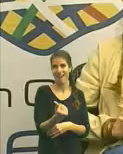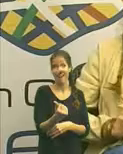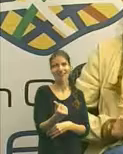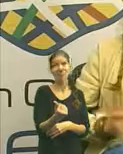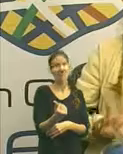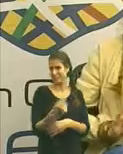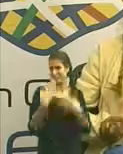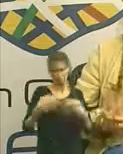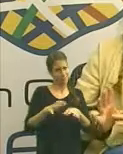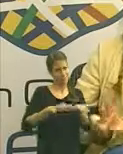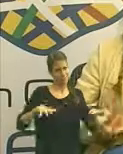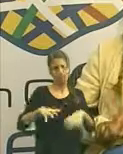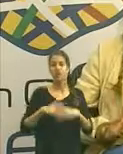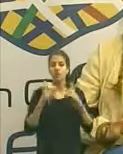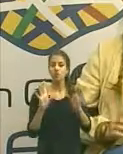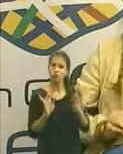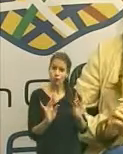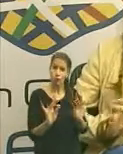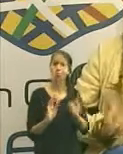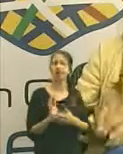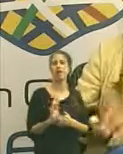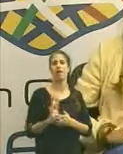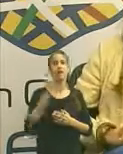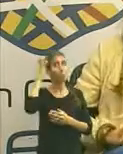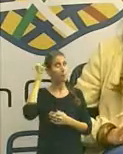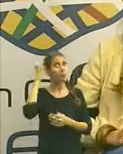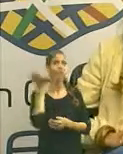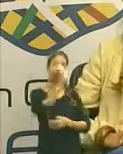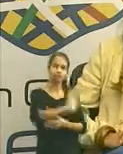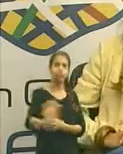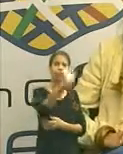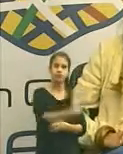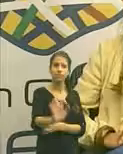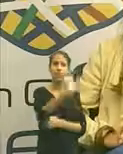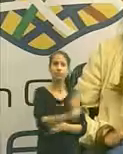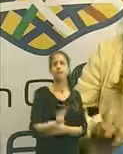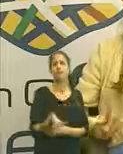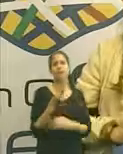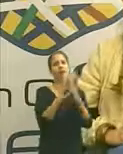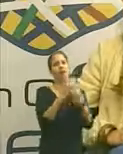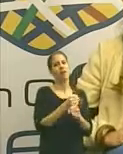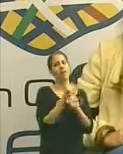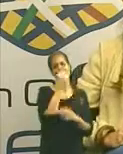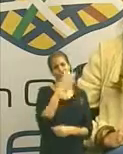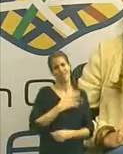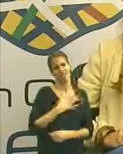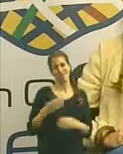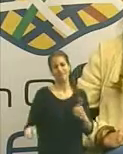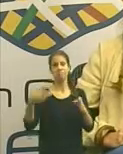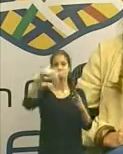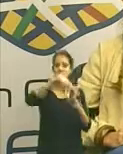Intentamos que lo toquen, que lo cepillen, y después de un ratito, además nuestros caballos son súper buenos, los subimos y no